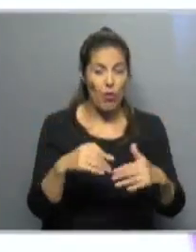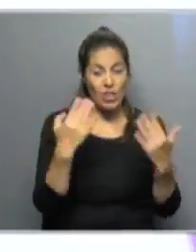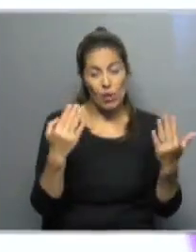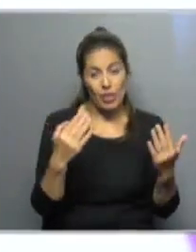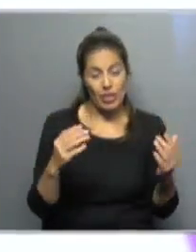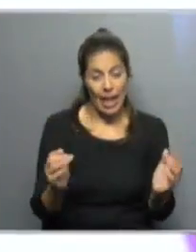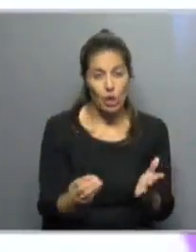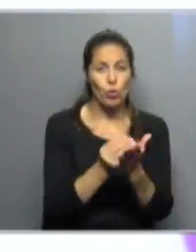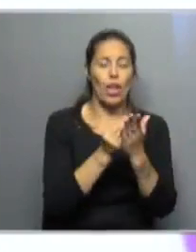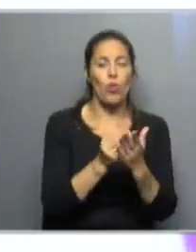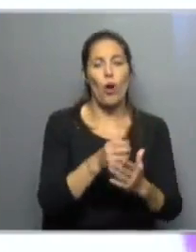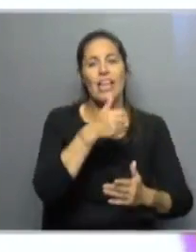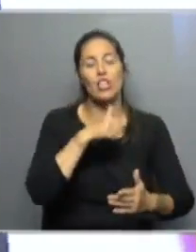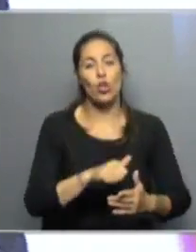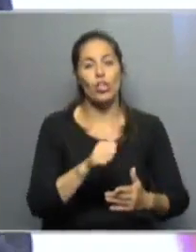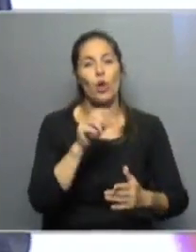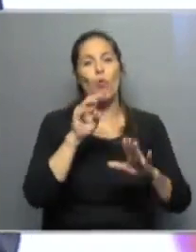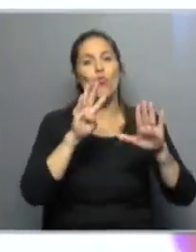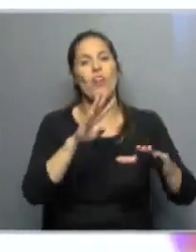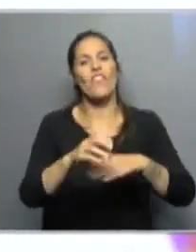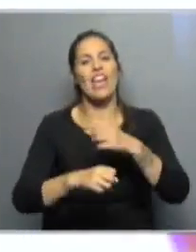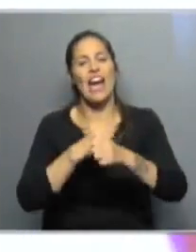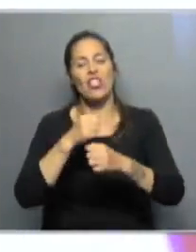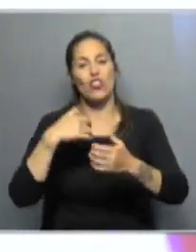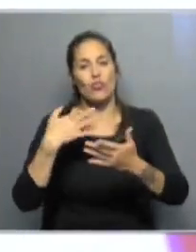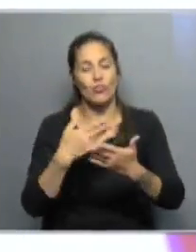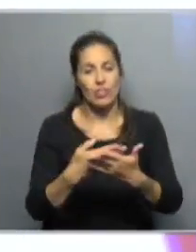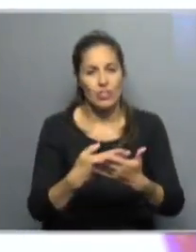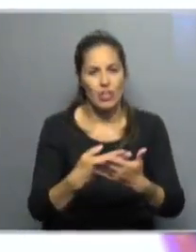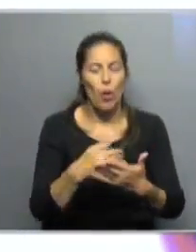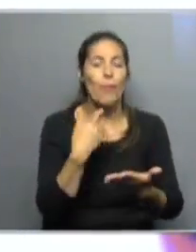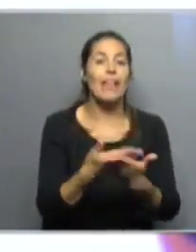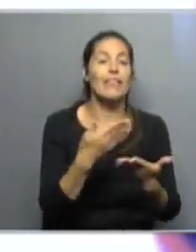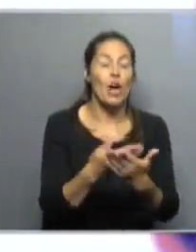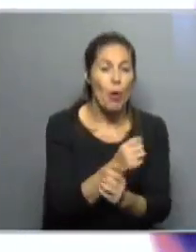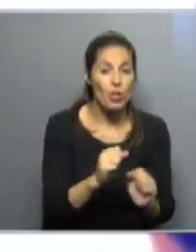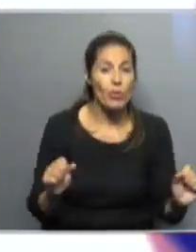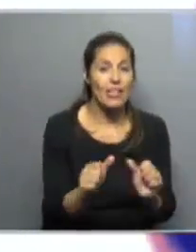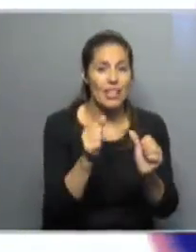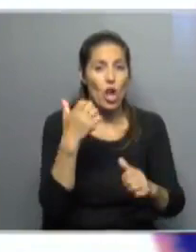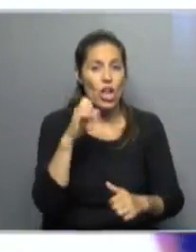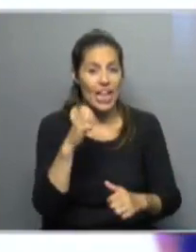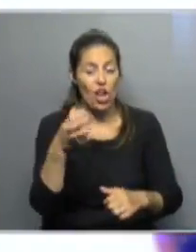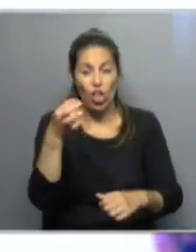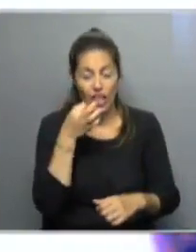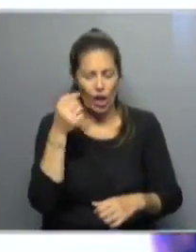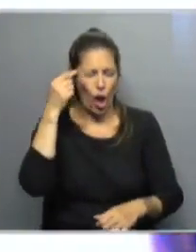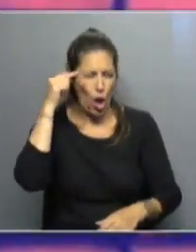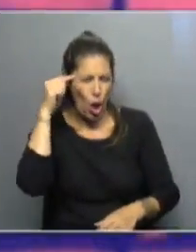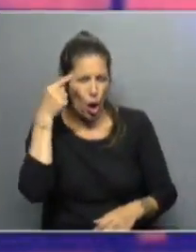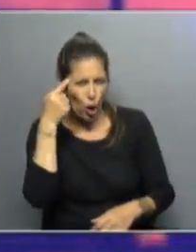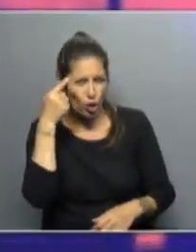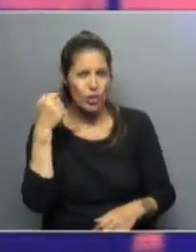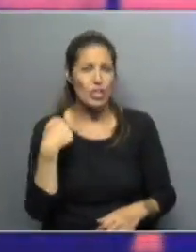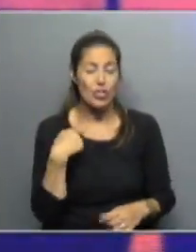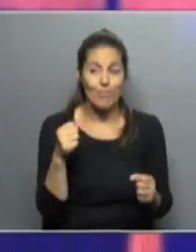historia, porque allá como hace 9 años, cuando planteamos la posibilidad de hacer esto en enero, me dijeron que estábamos locos. Dijo que, y yo